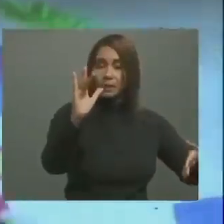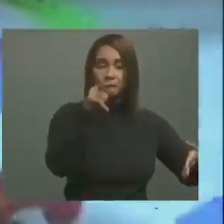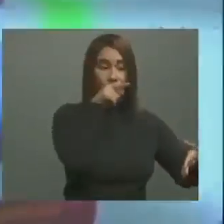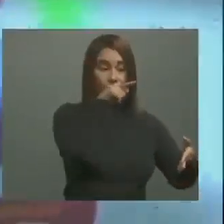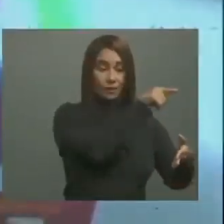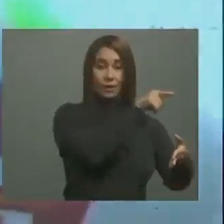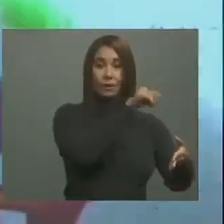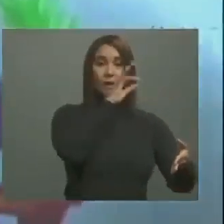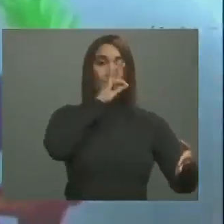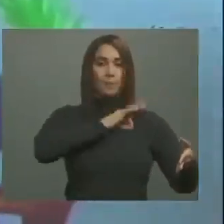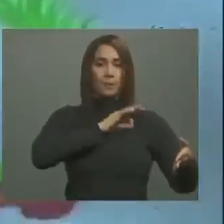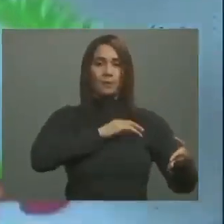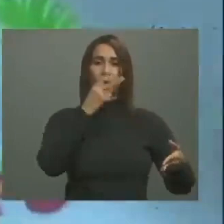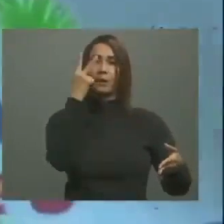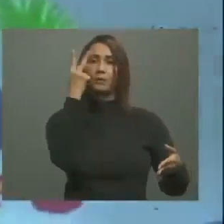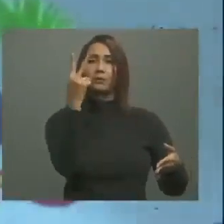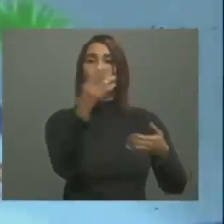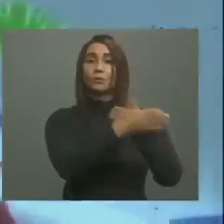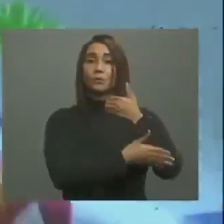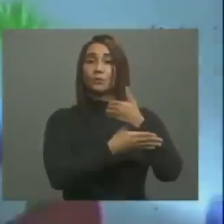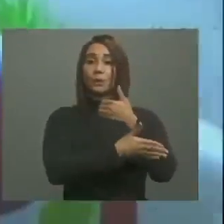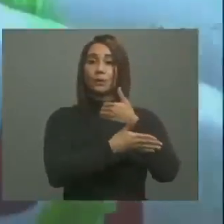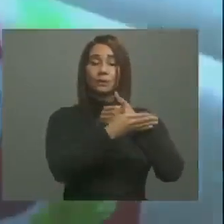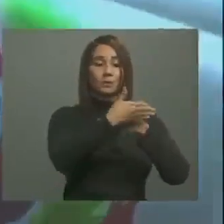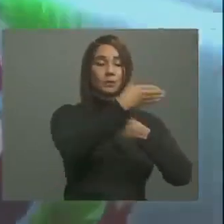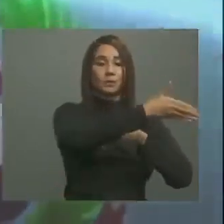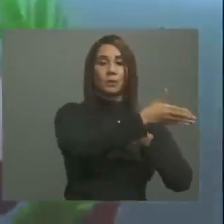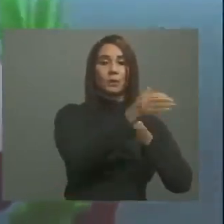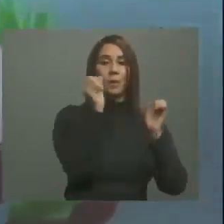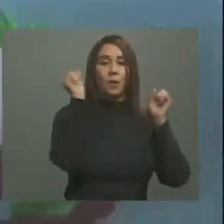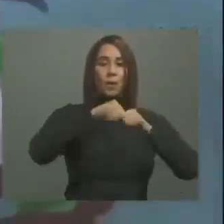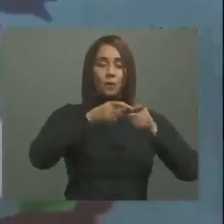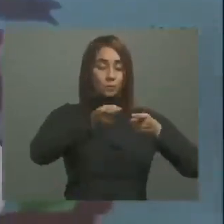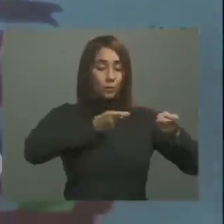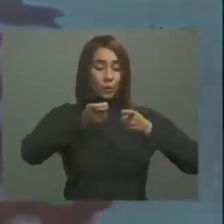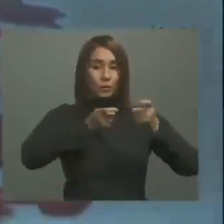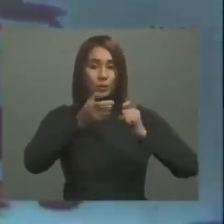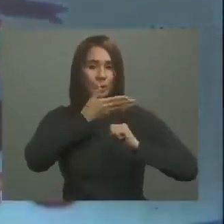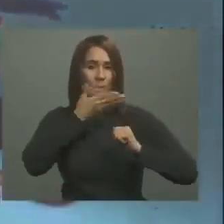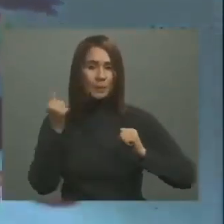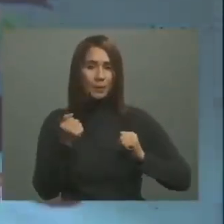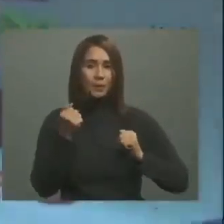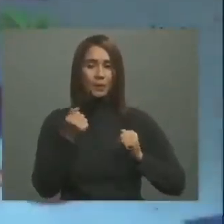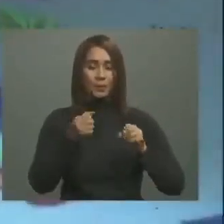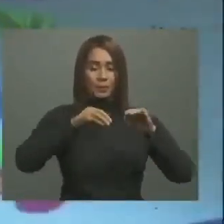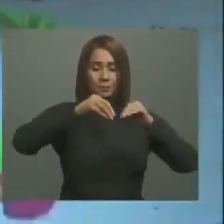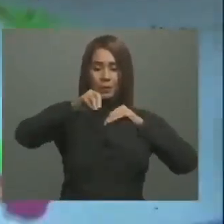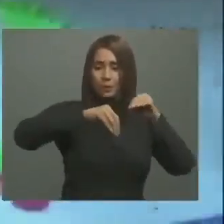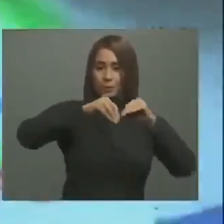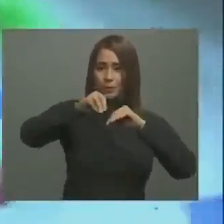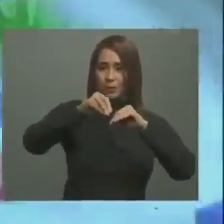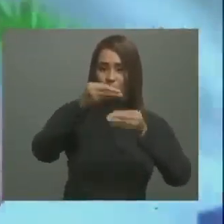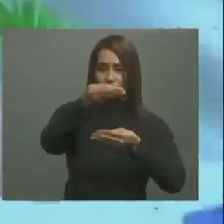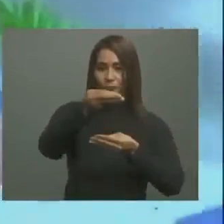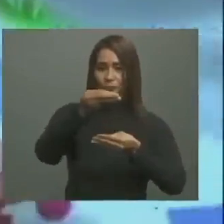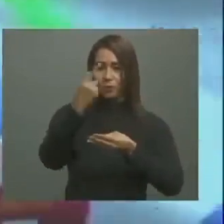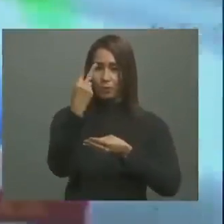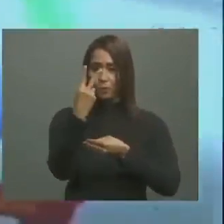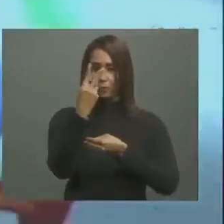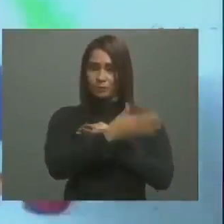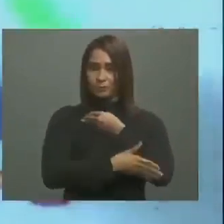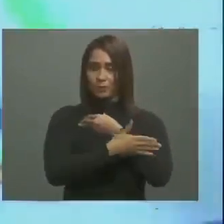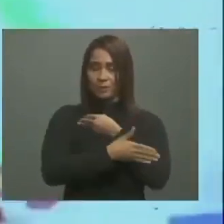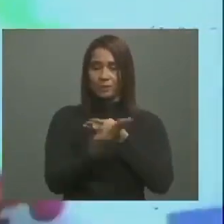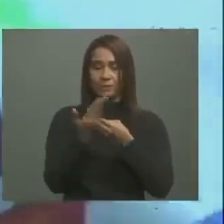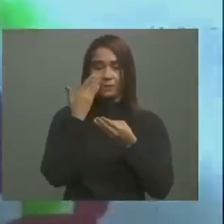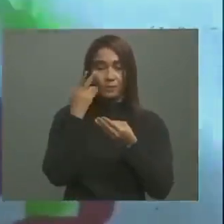comercial. No beneficiará, ha estado beneficiando. Te voy a leer lo que dice una crónica del